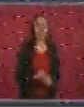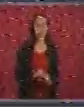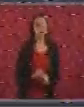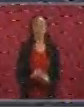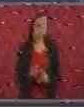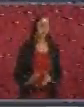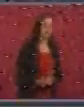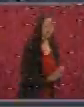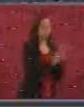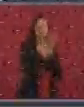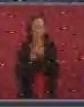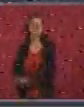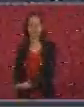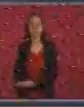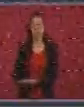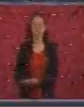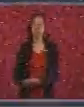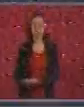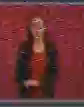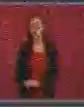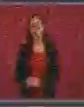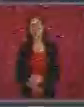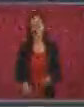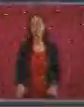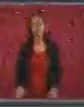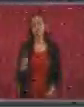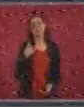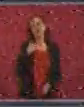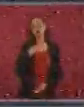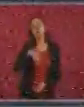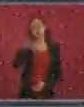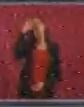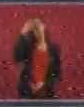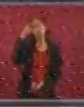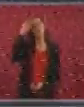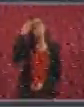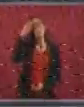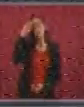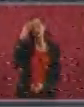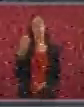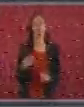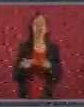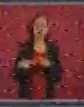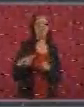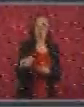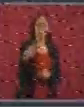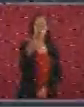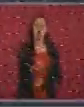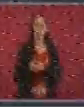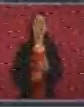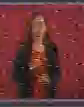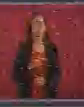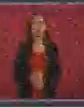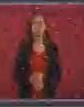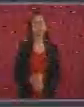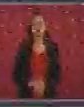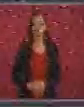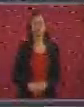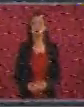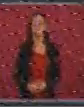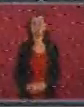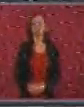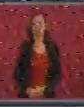electoral, todo eso. Ahora, pues, hasta ahorita, él lleva las de